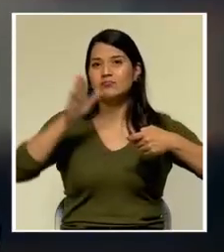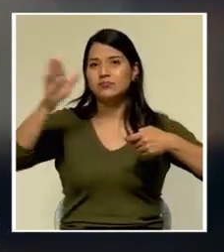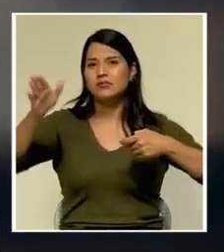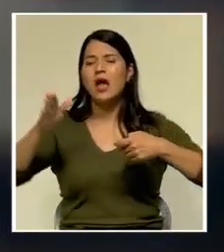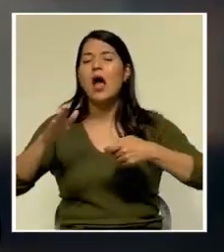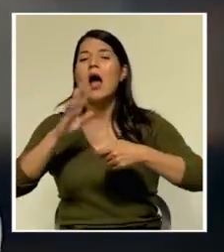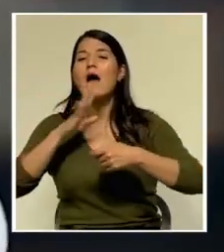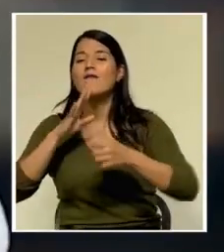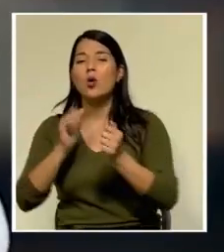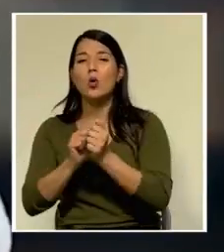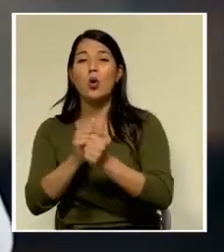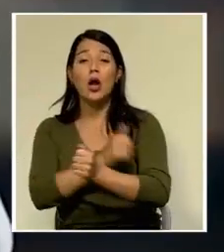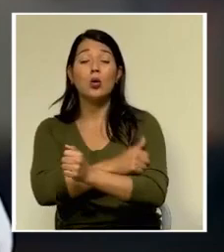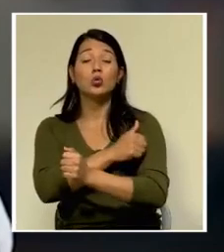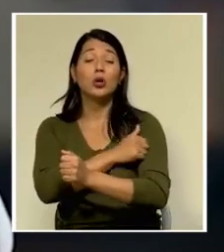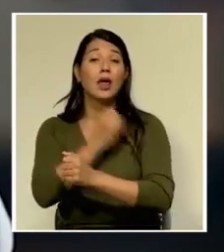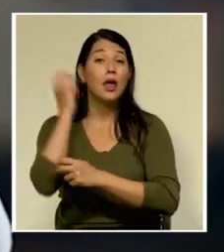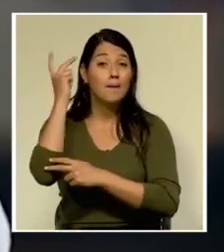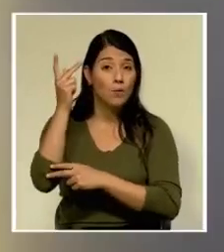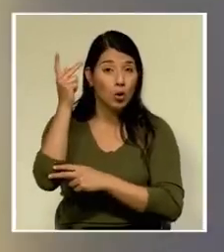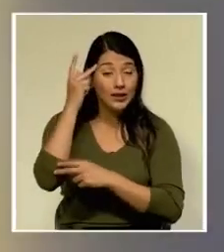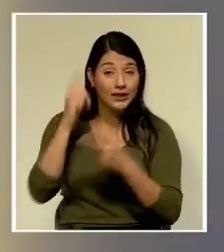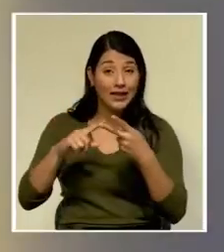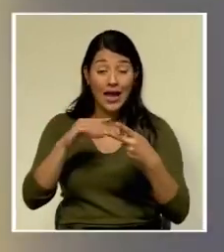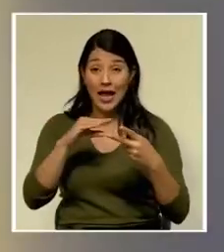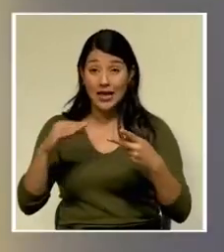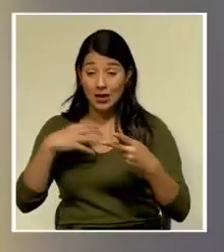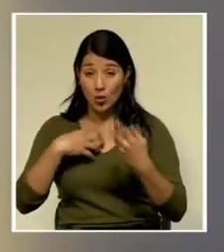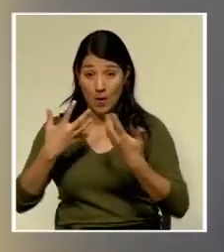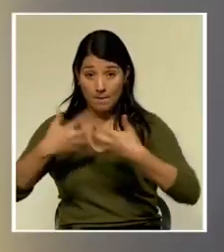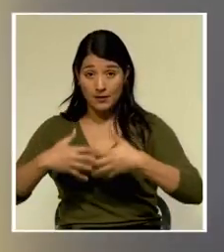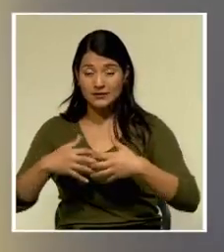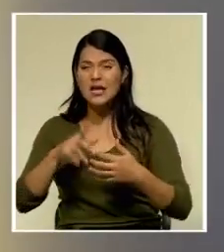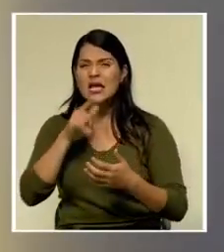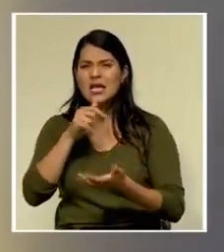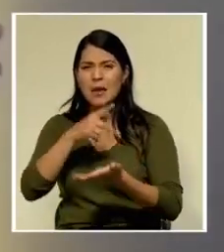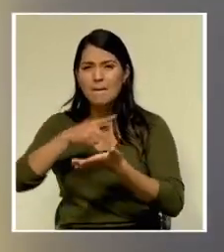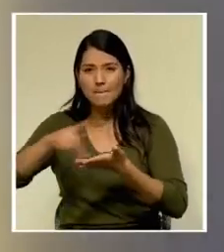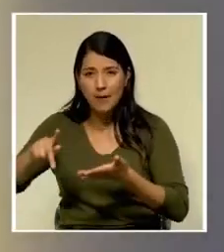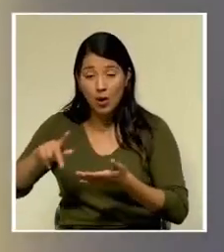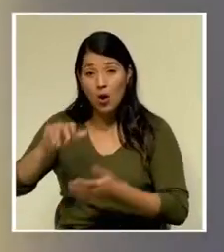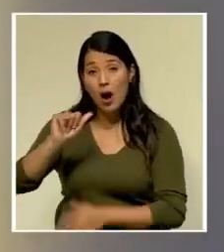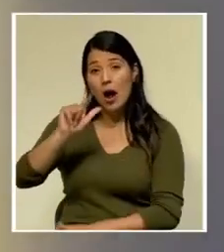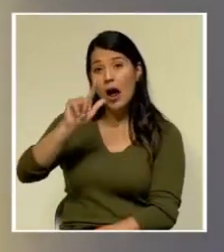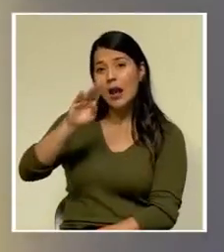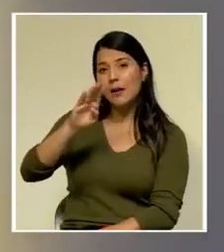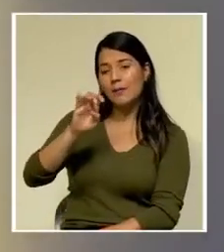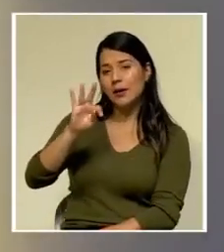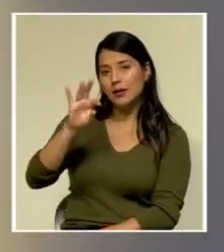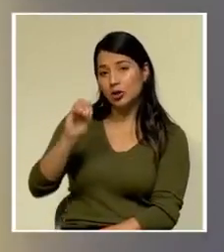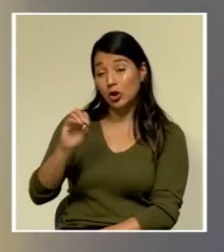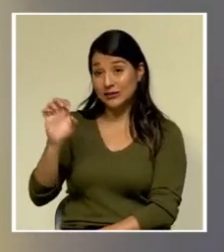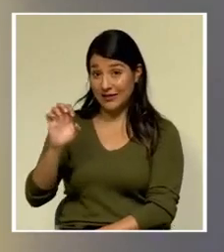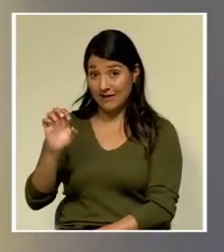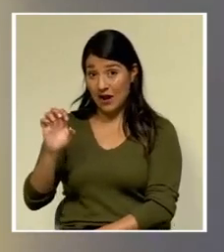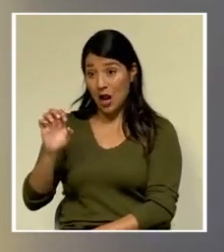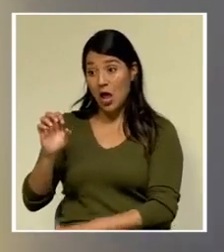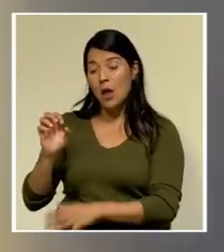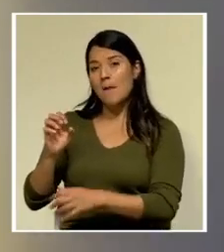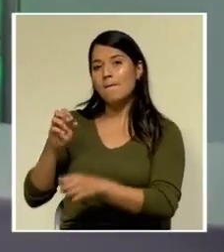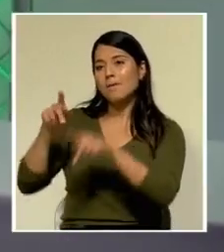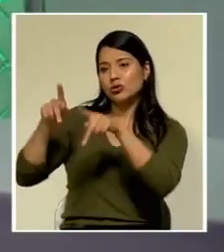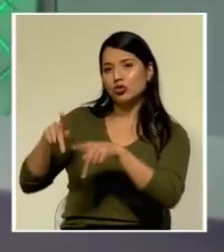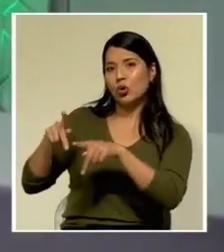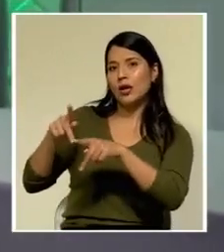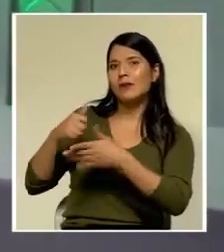autoridades políticas y empresarios, que el costo lo pagó su financista de campaña Alberto Esquivel y que la compañía del